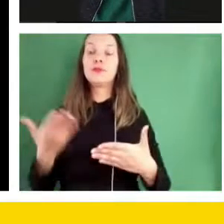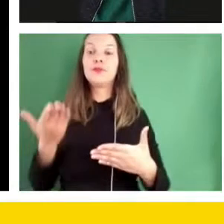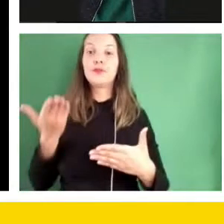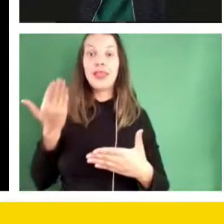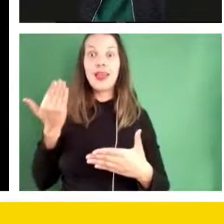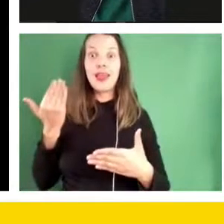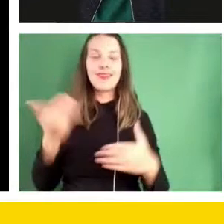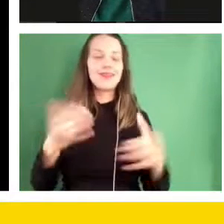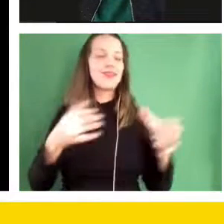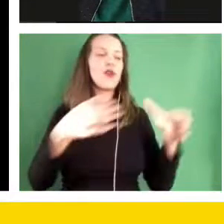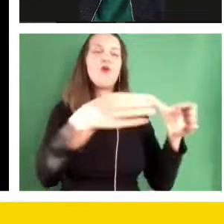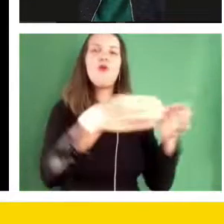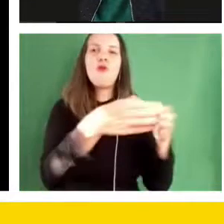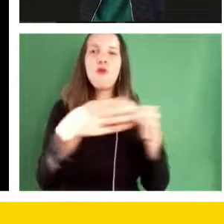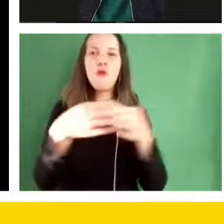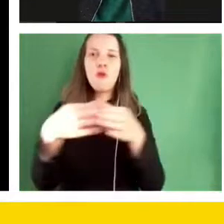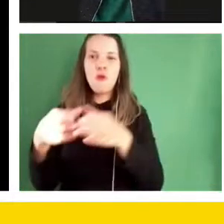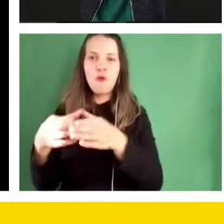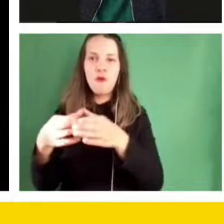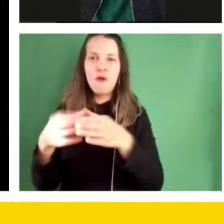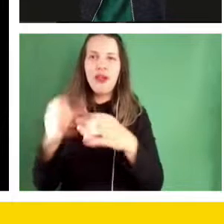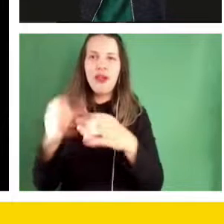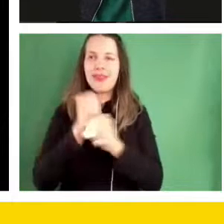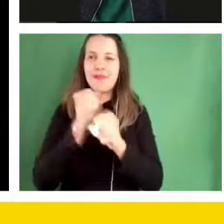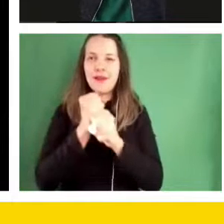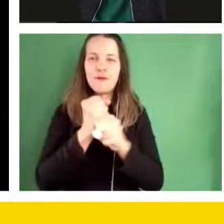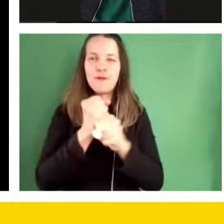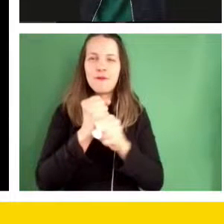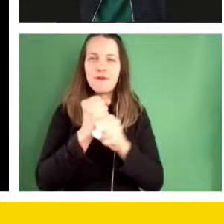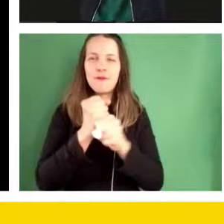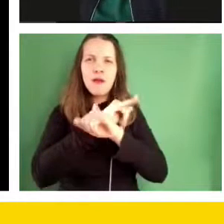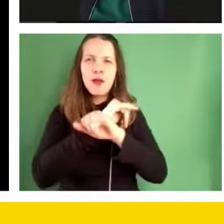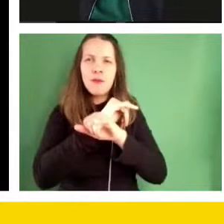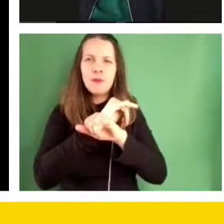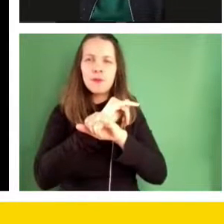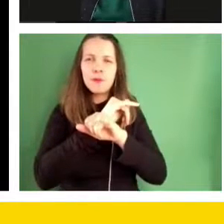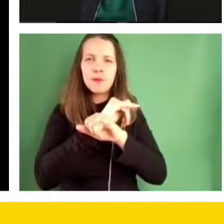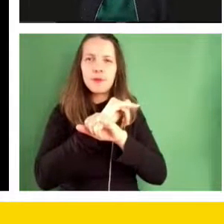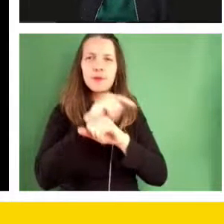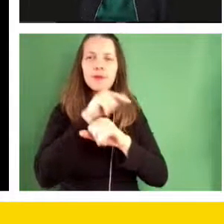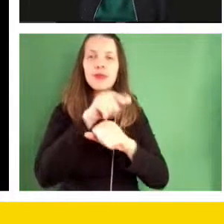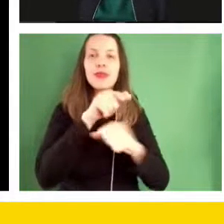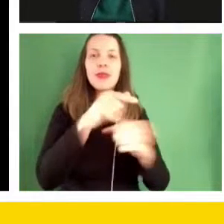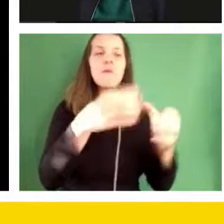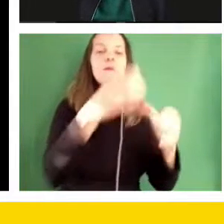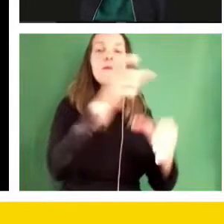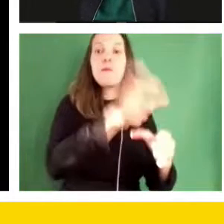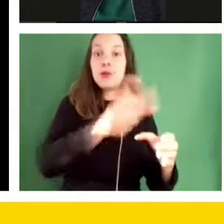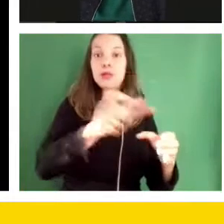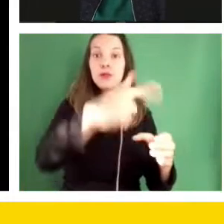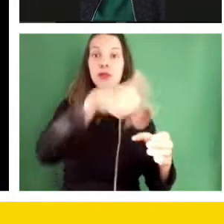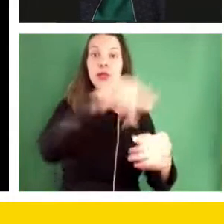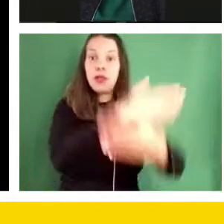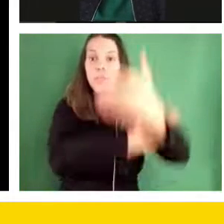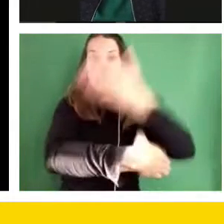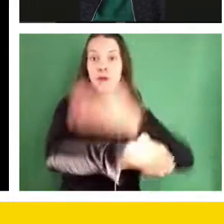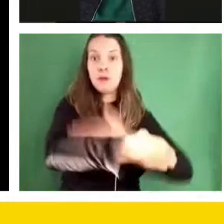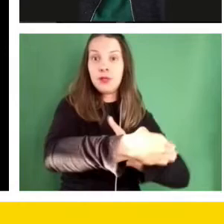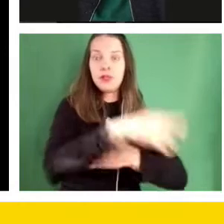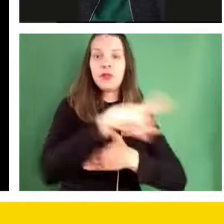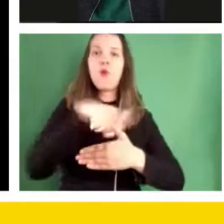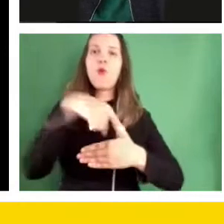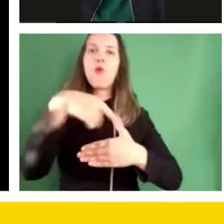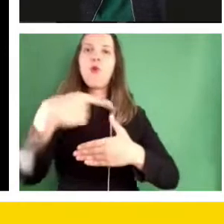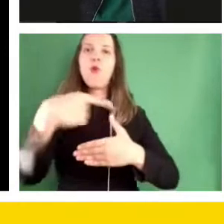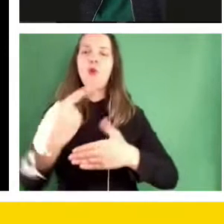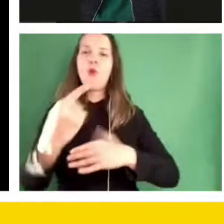arquitectura y personas con discapacidad que fueron recorriendo una por una todas las calles